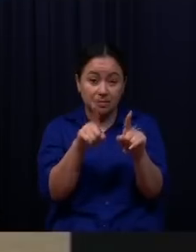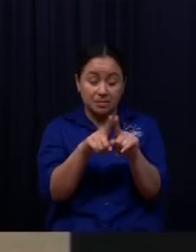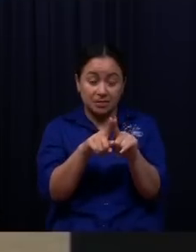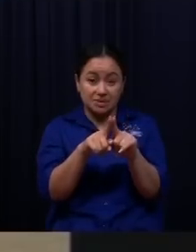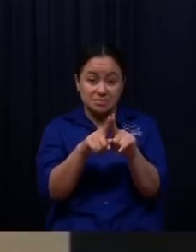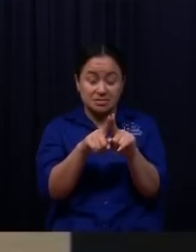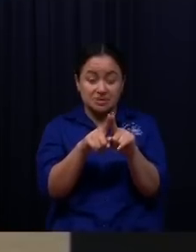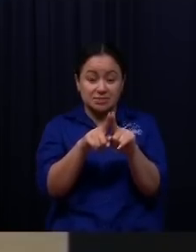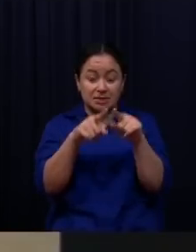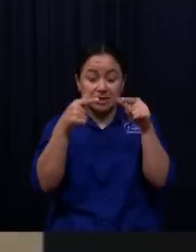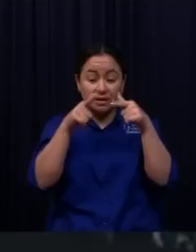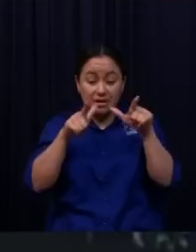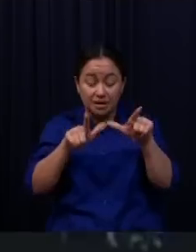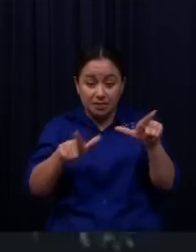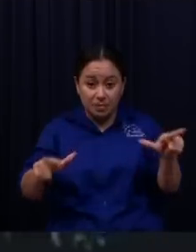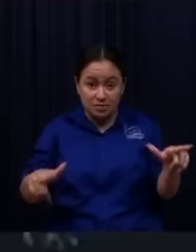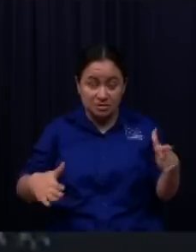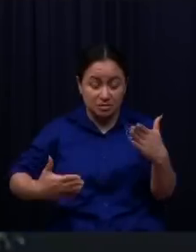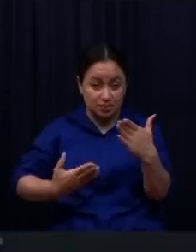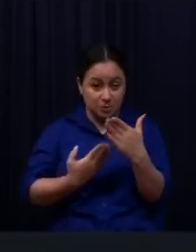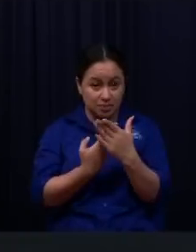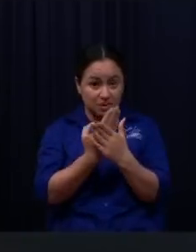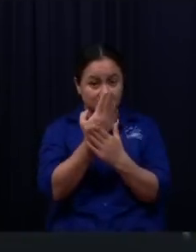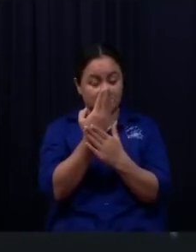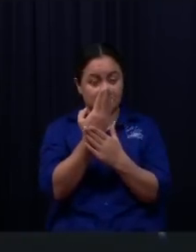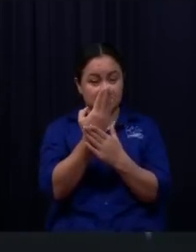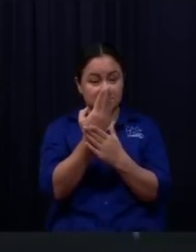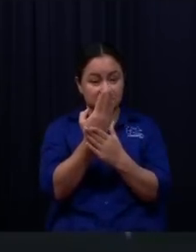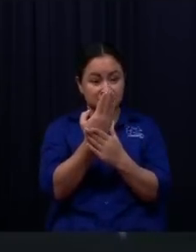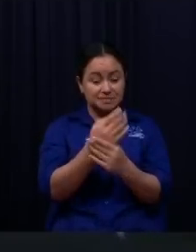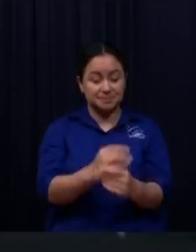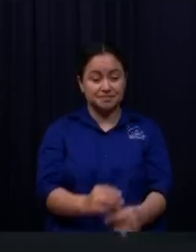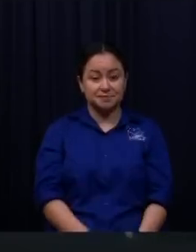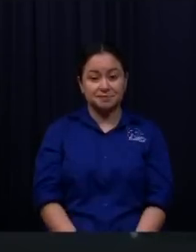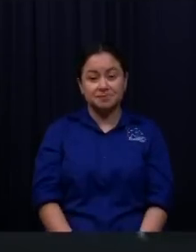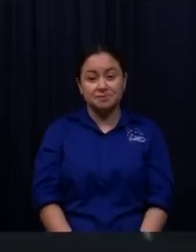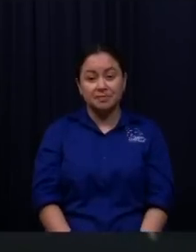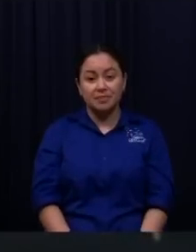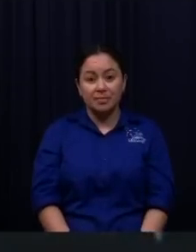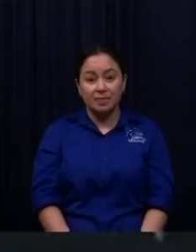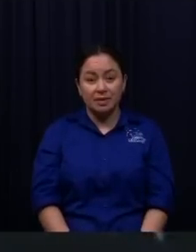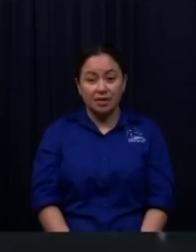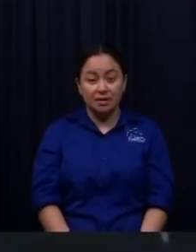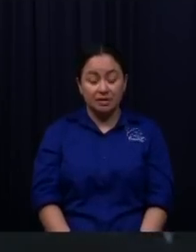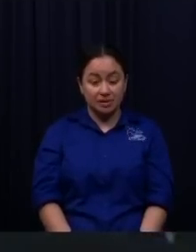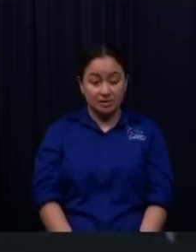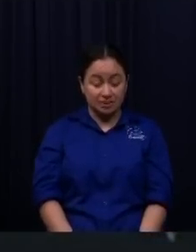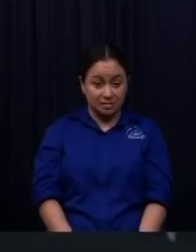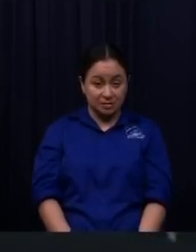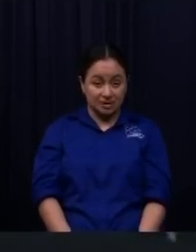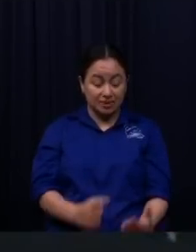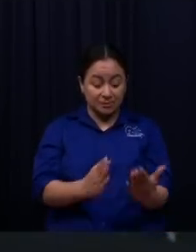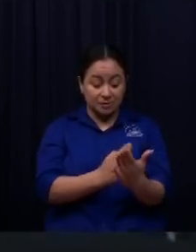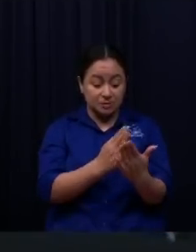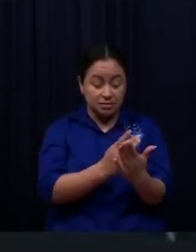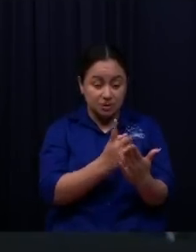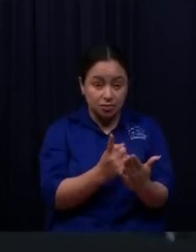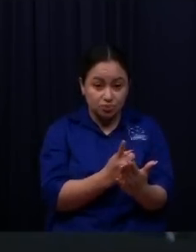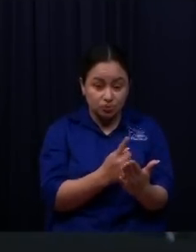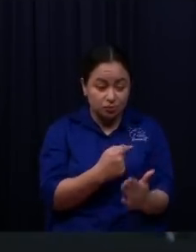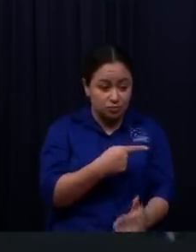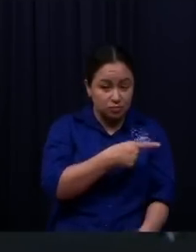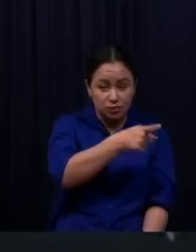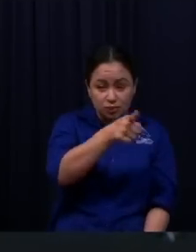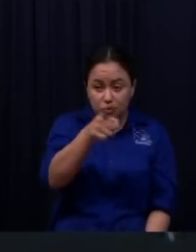Pablo decía en 1 Corintios capítulo 14: yo quiero que todos ustedes hablen en lenguas,